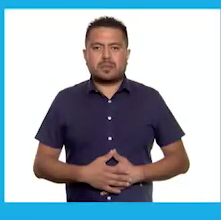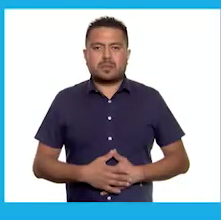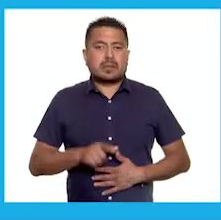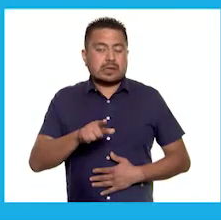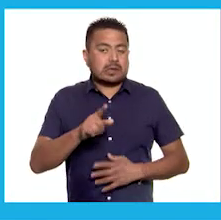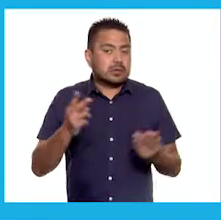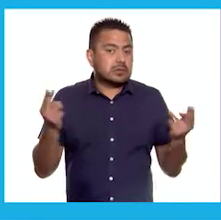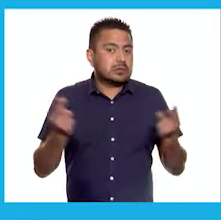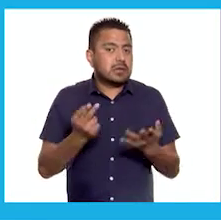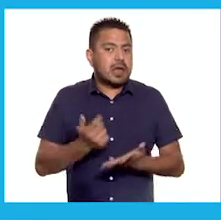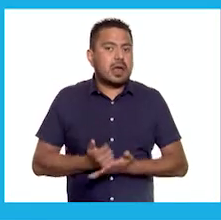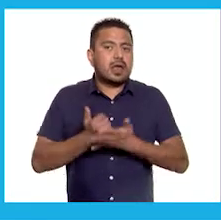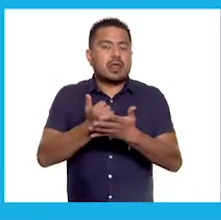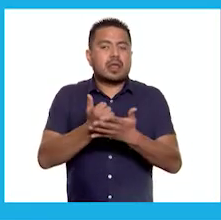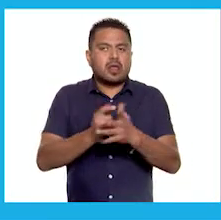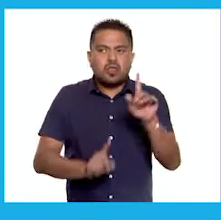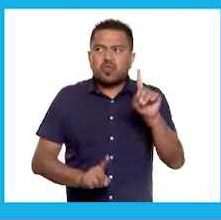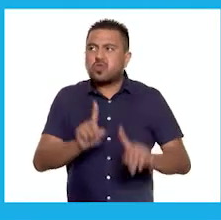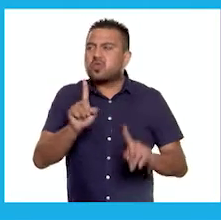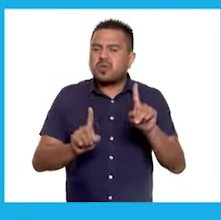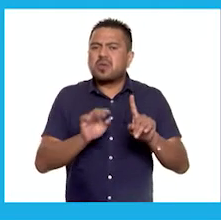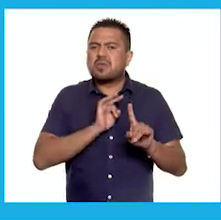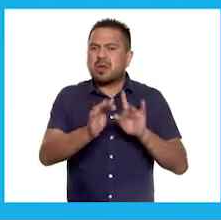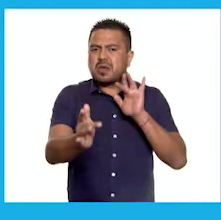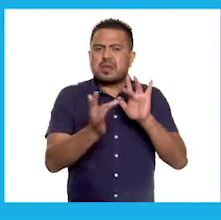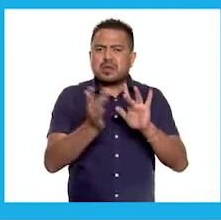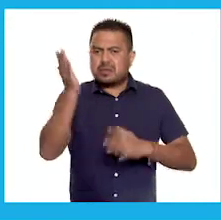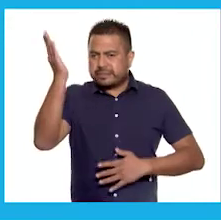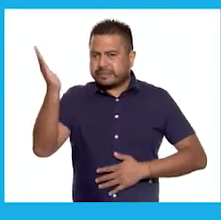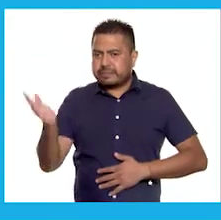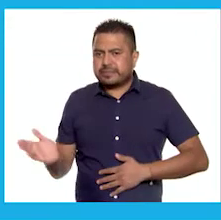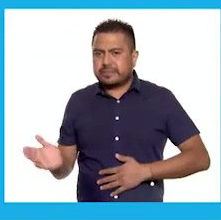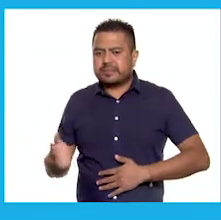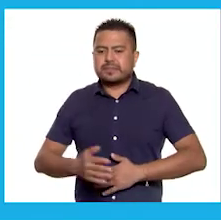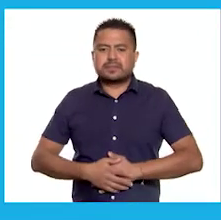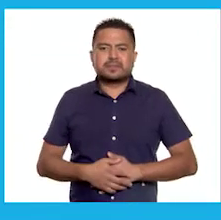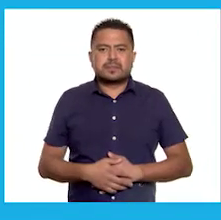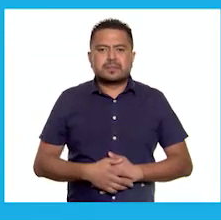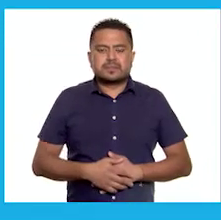Si necesitas ayuda para resolver tus dudas, contáctanos.